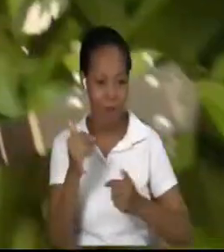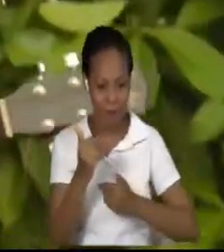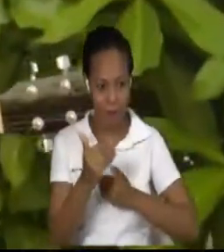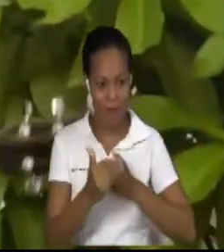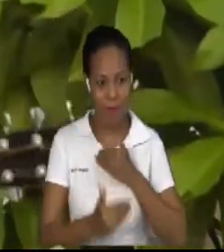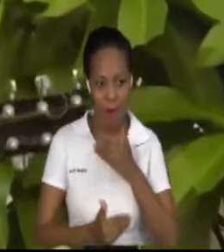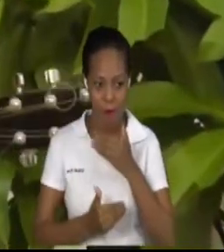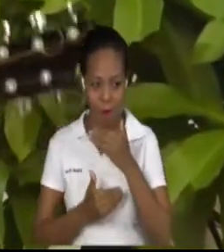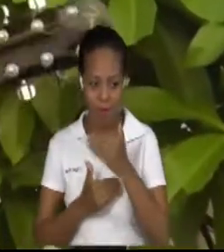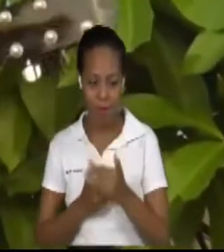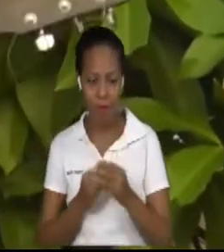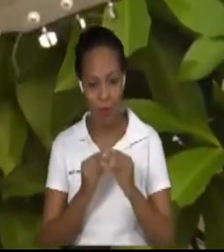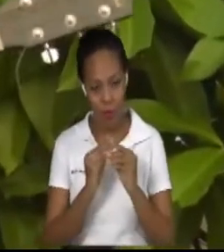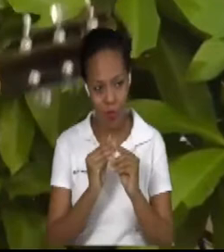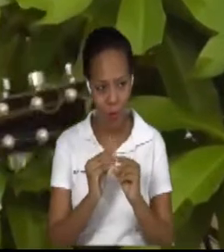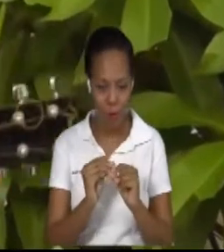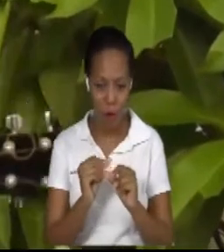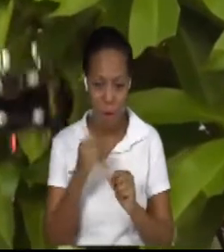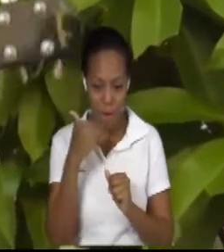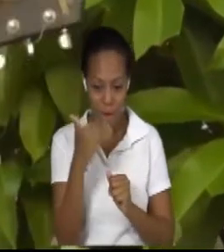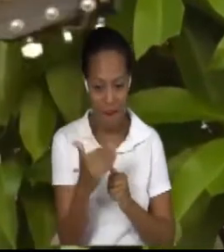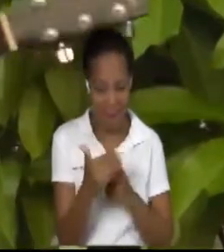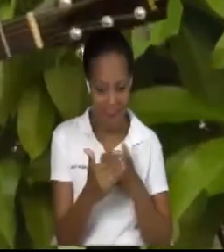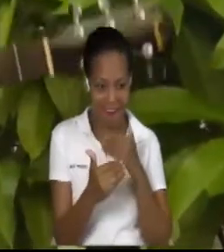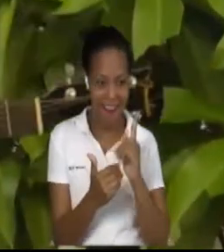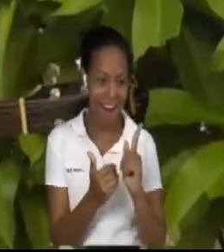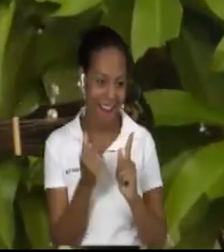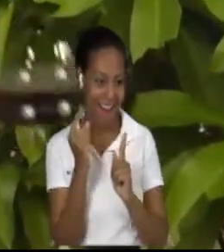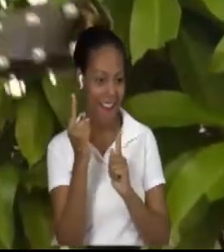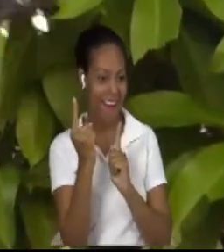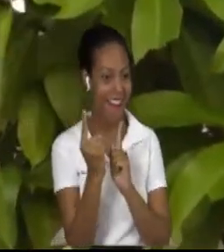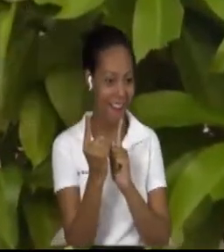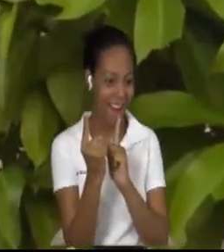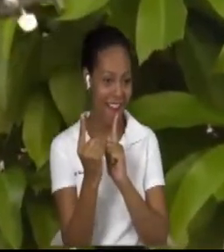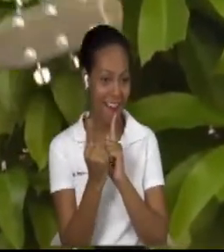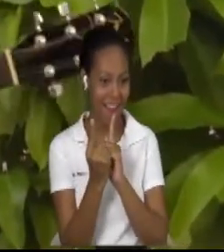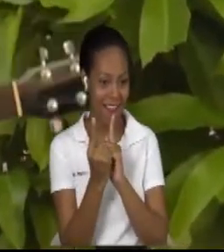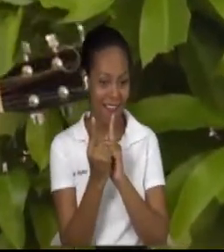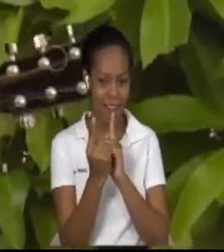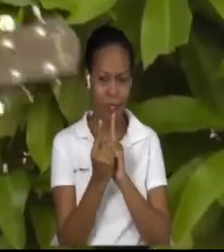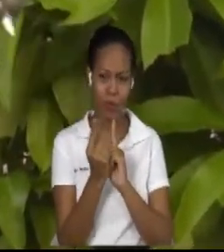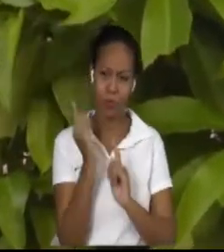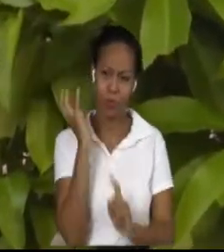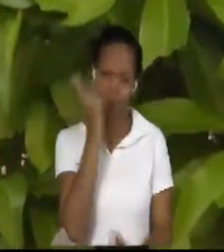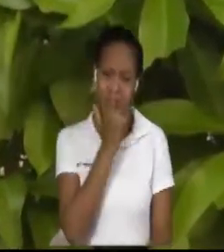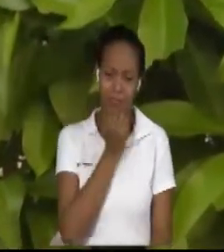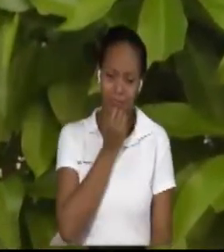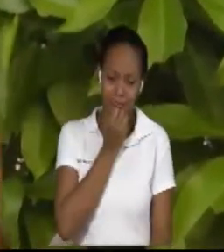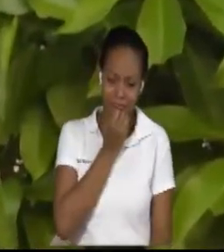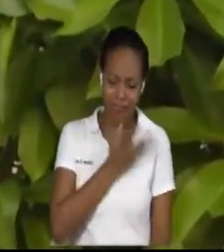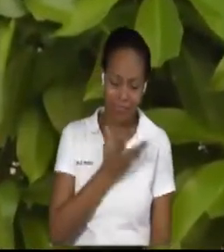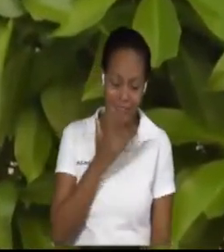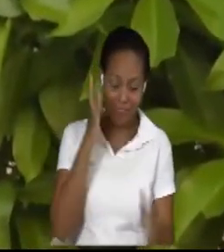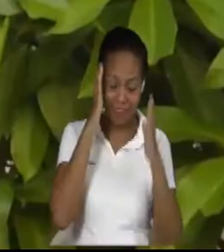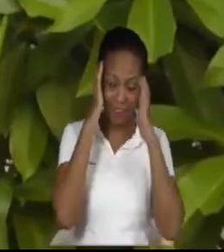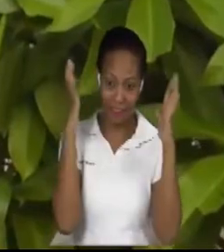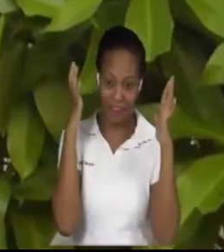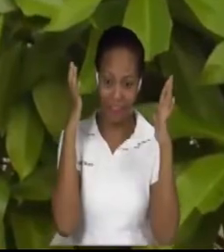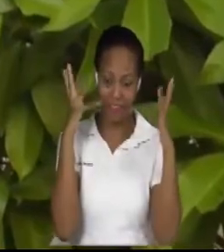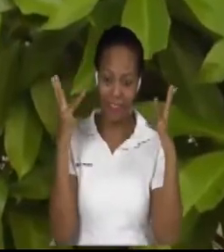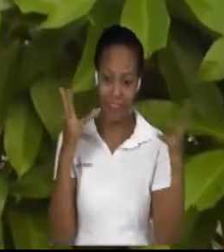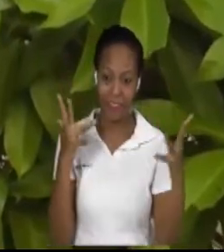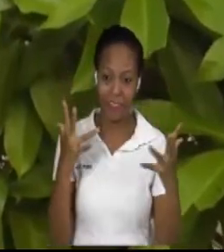suave, suavecito. Nos vamos pegando poquito a poquito. Y es que esa belleza es un rompecabezas. Pero vamos a